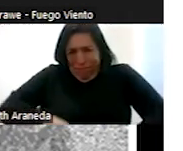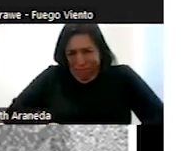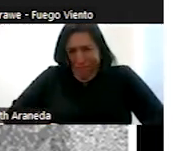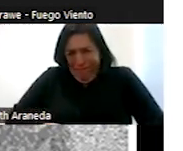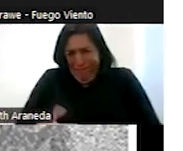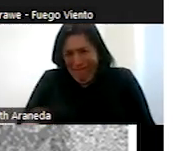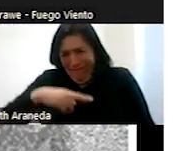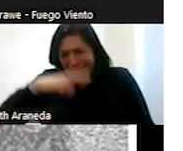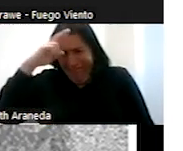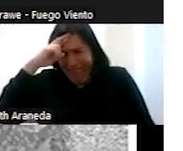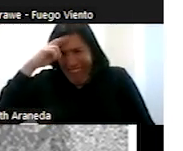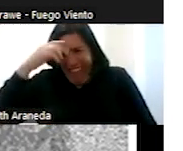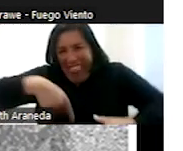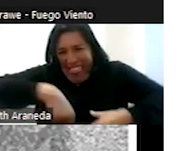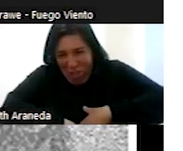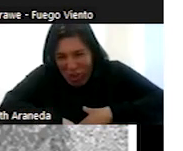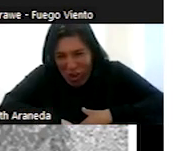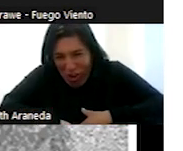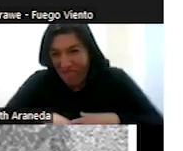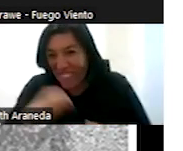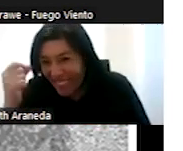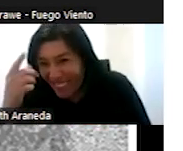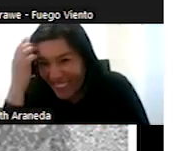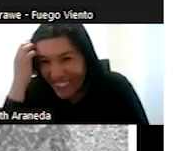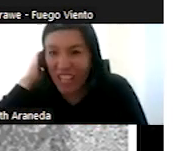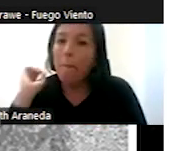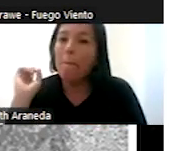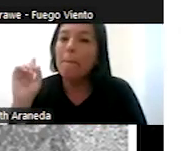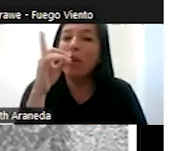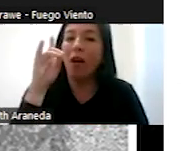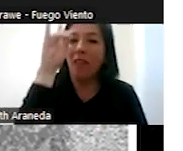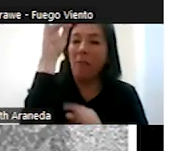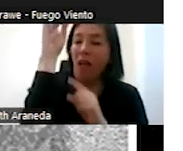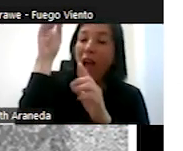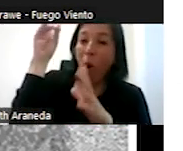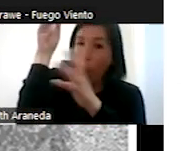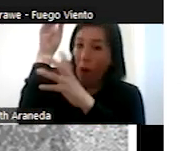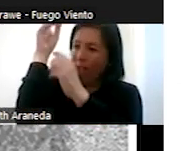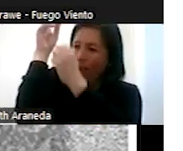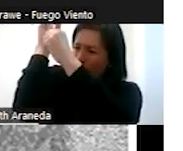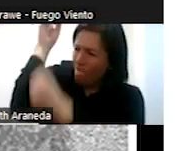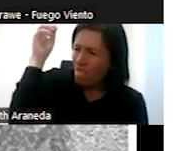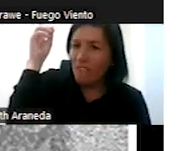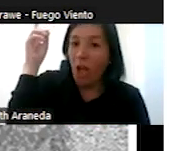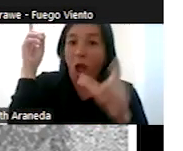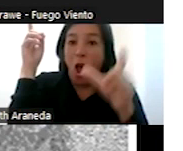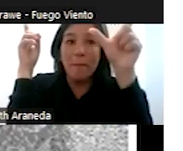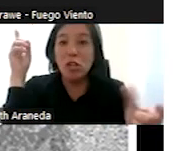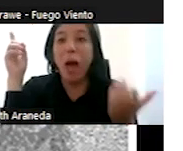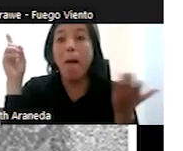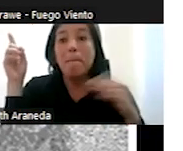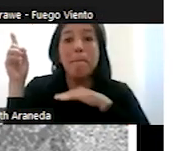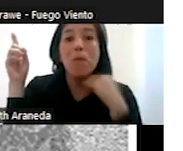contexto histórico-cultural de este periodo, que es muy increíble. O sea, aquí a esta guanaca le